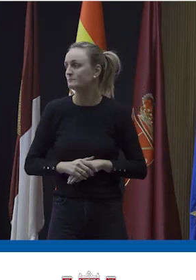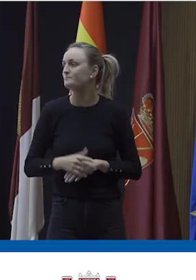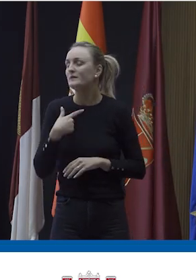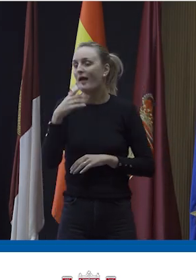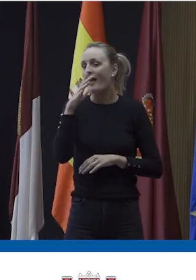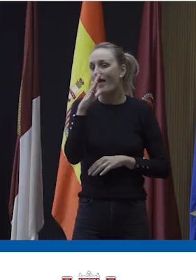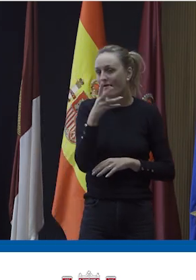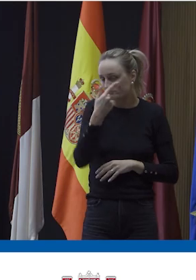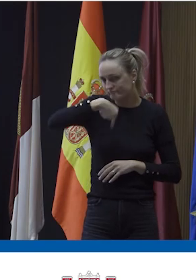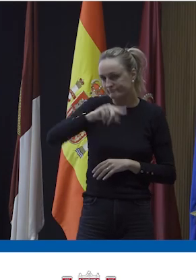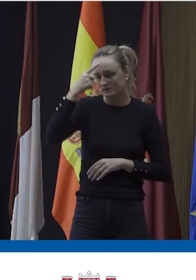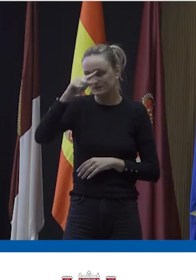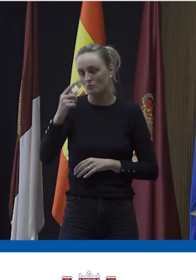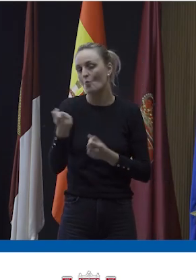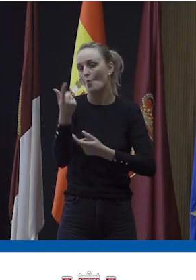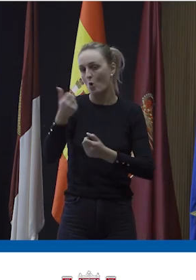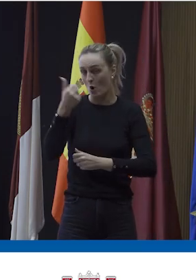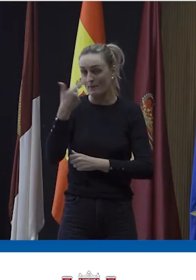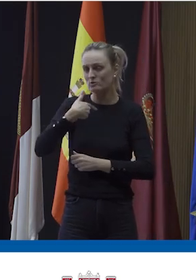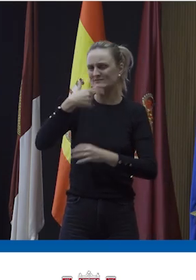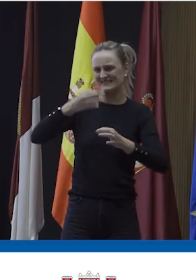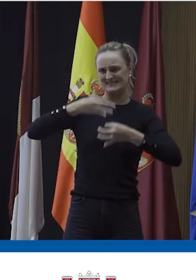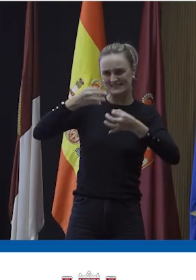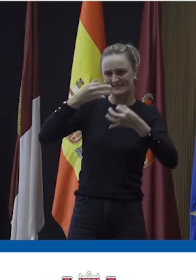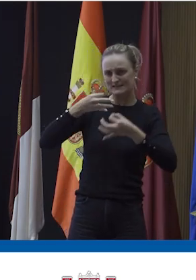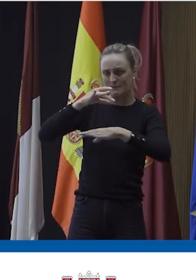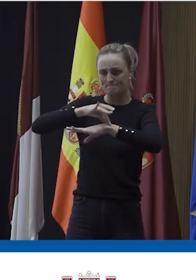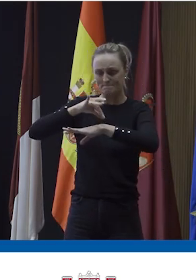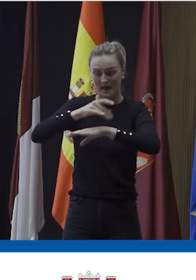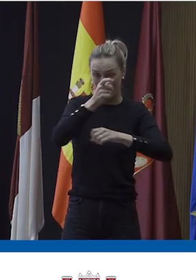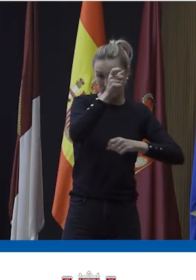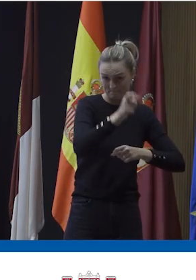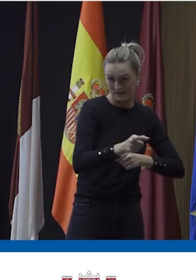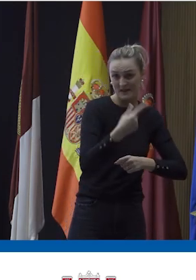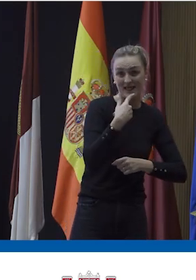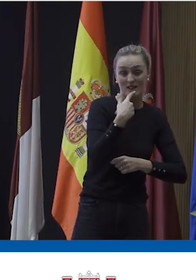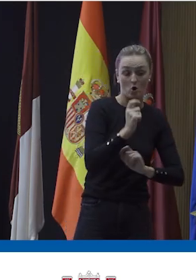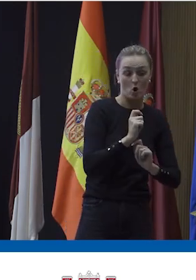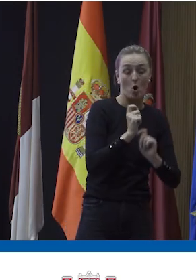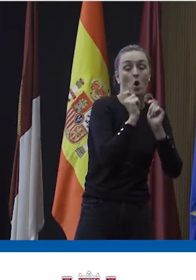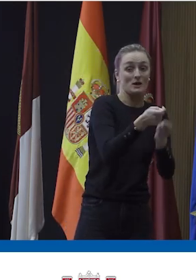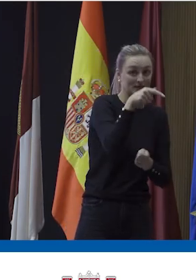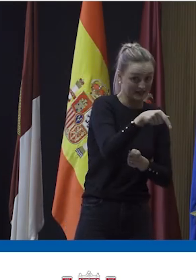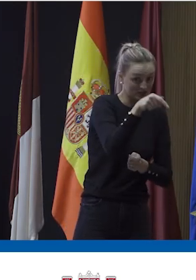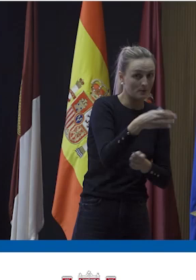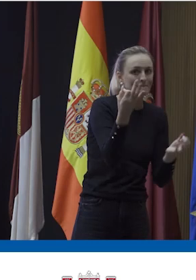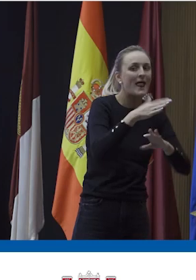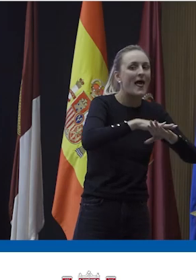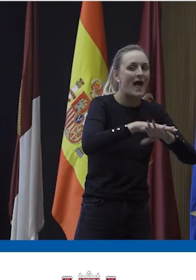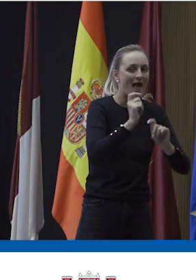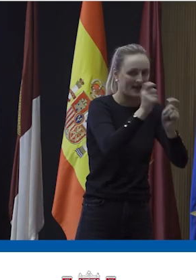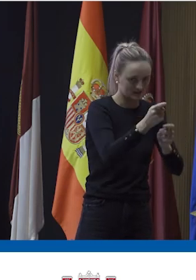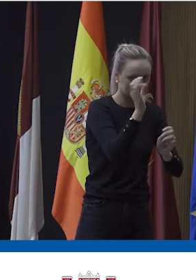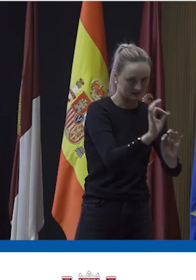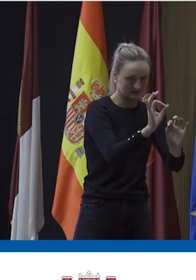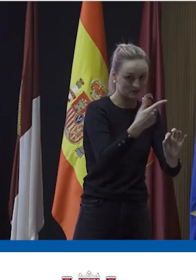más, Sí, ¿no? Porque yo siempre le digo al paciente, esto se lo pongo para esto. La pastilla que se pone para la